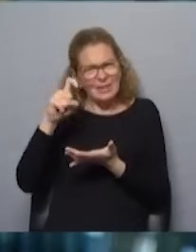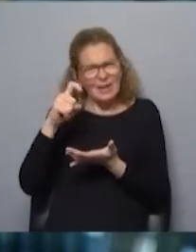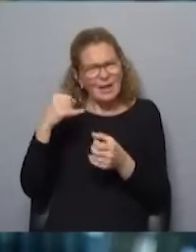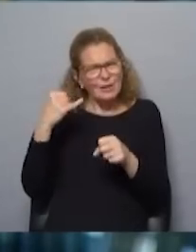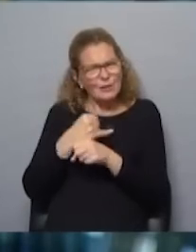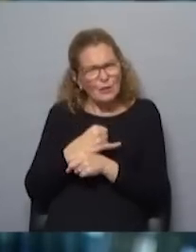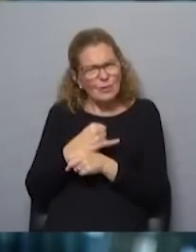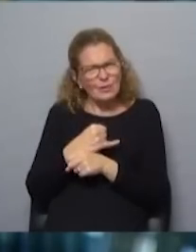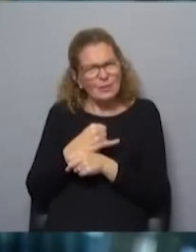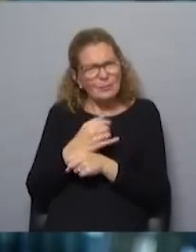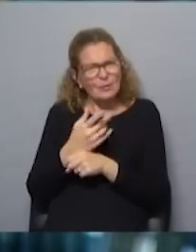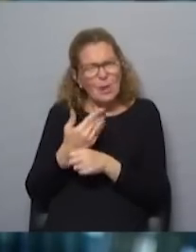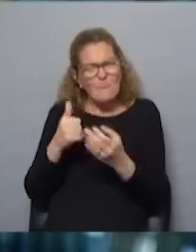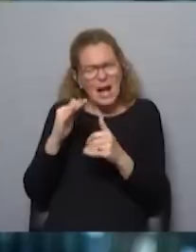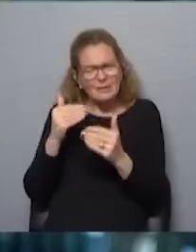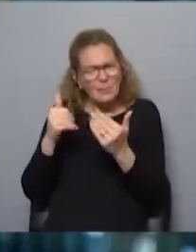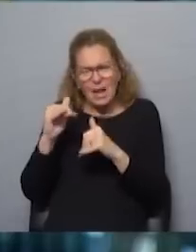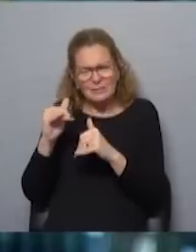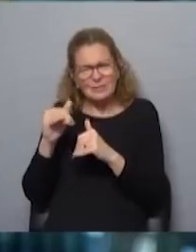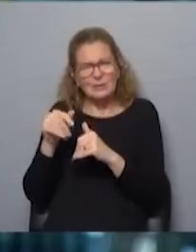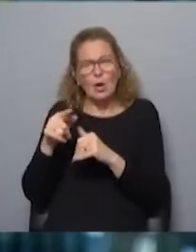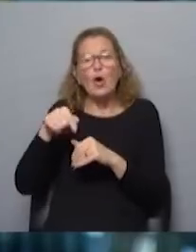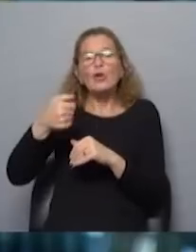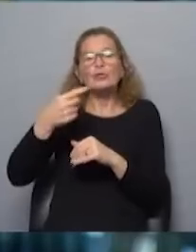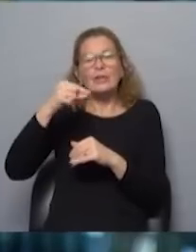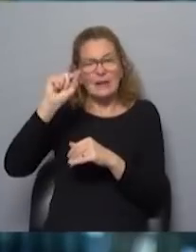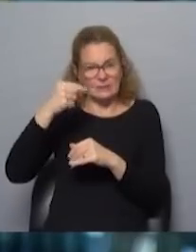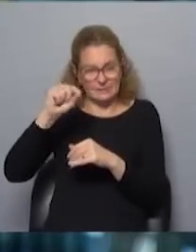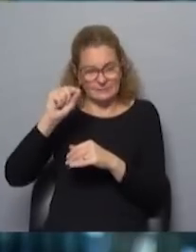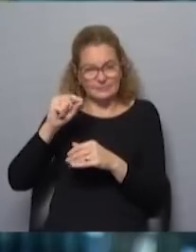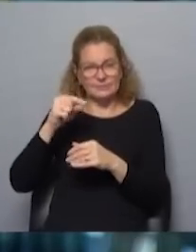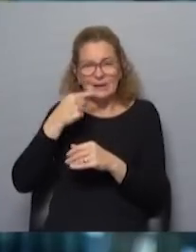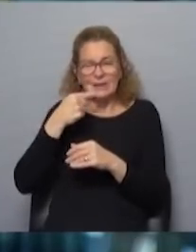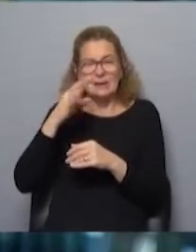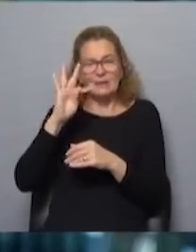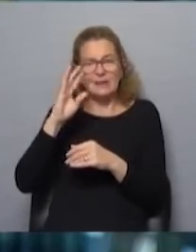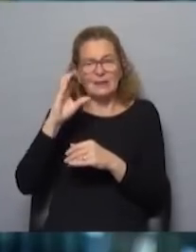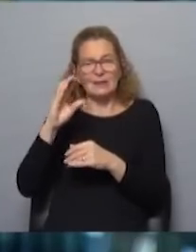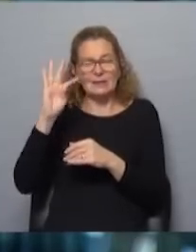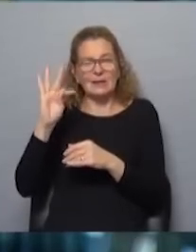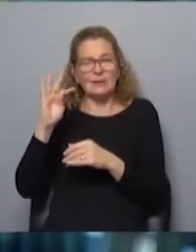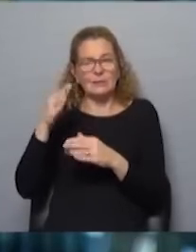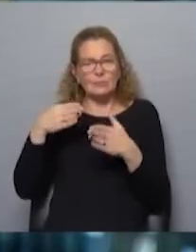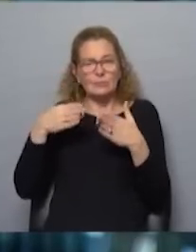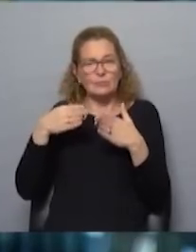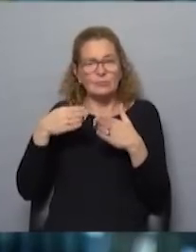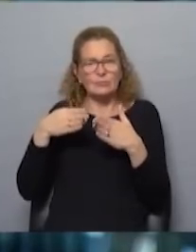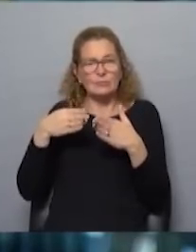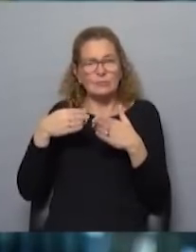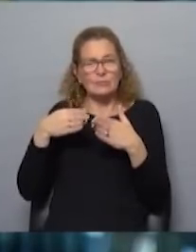robo desde el punto de vista operativo pero hay más fíjese otros tales se establece este sistema preferencial de atraques